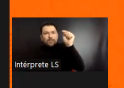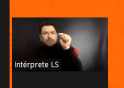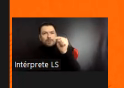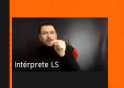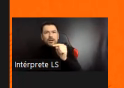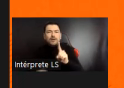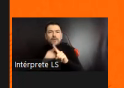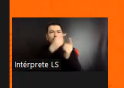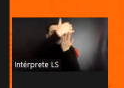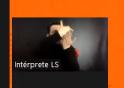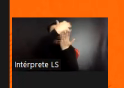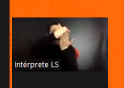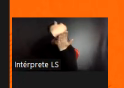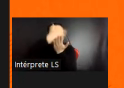resultados